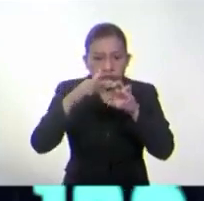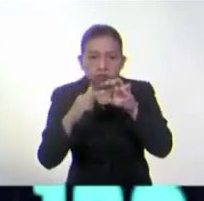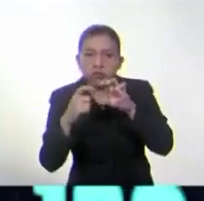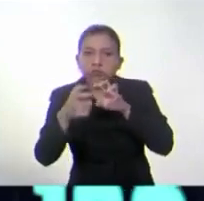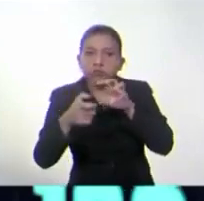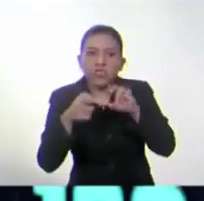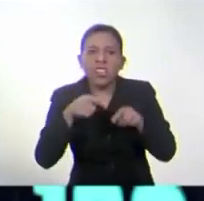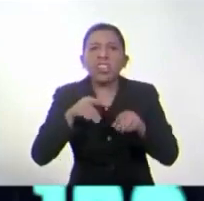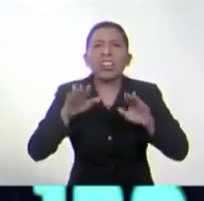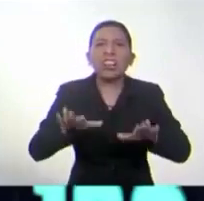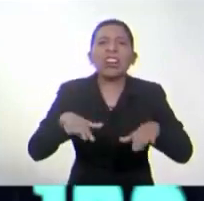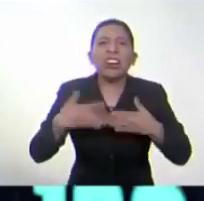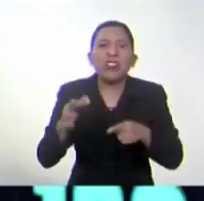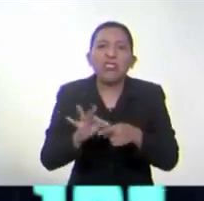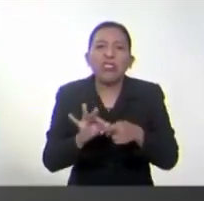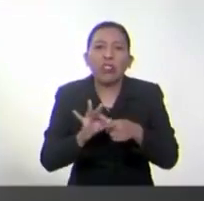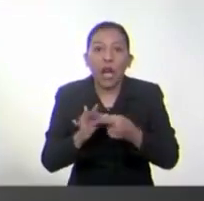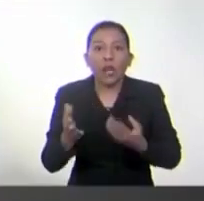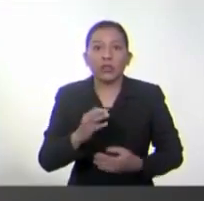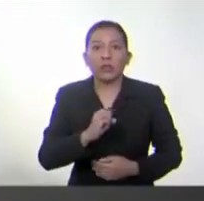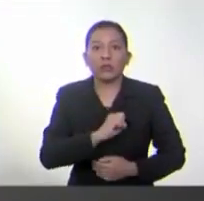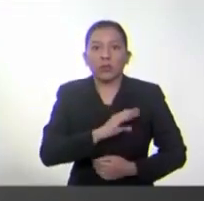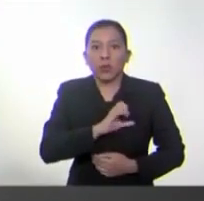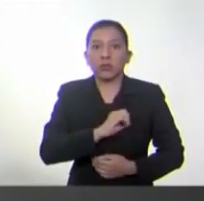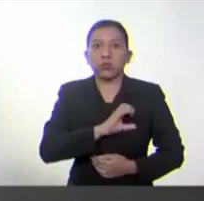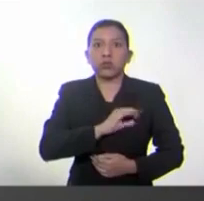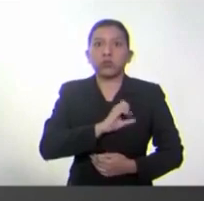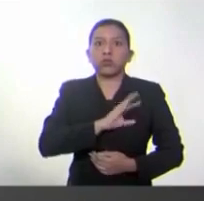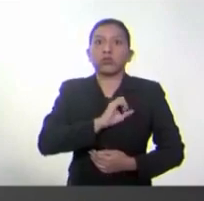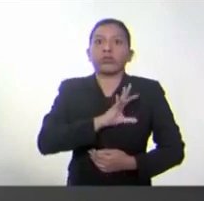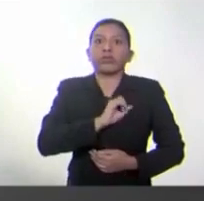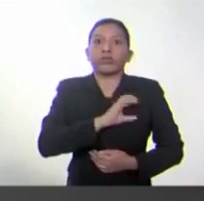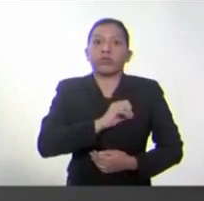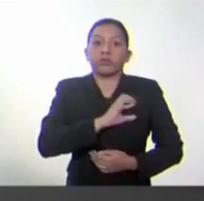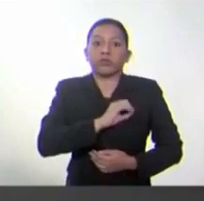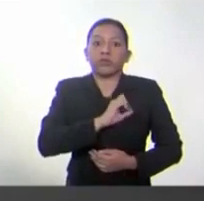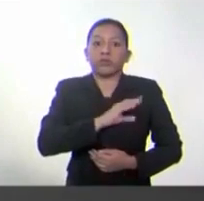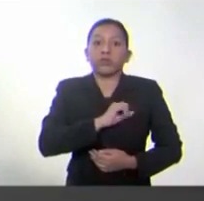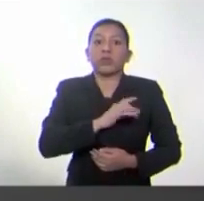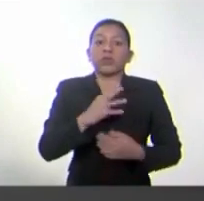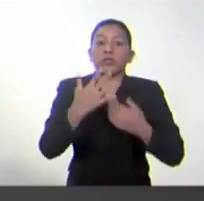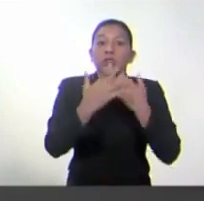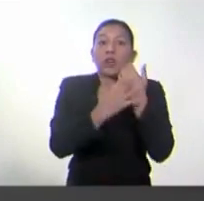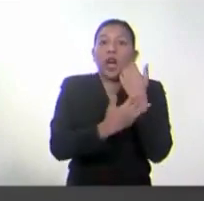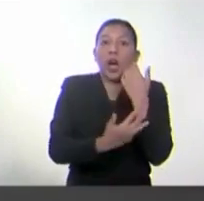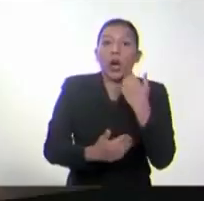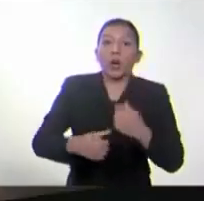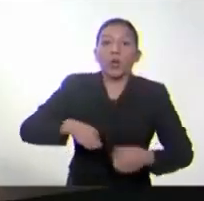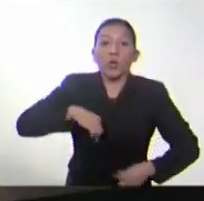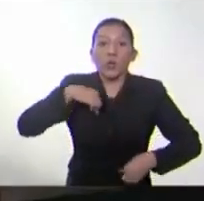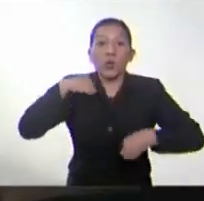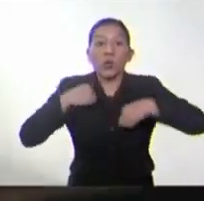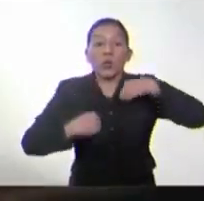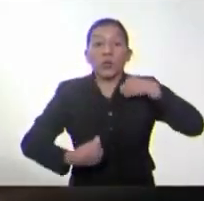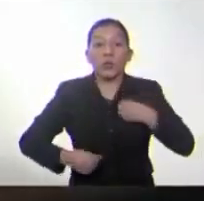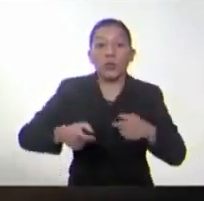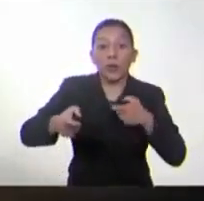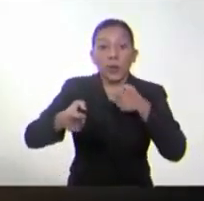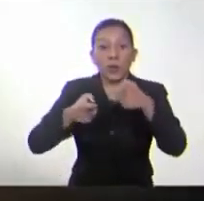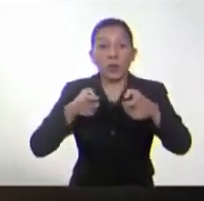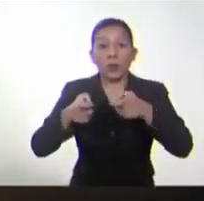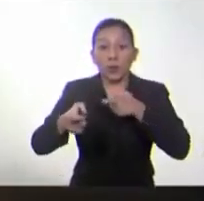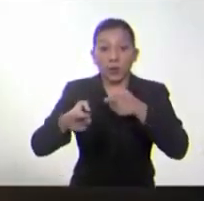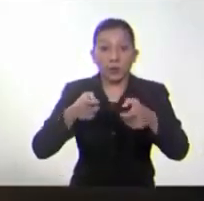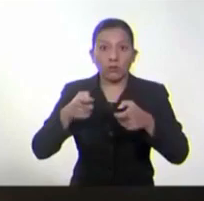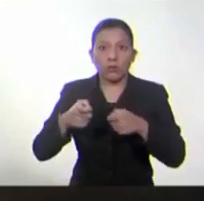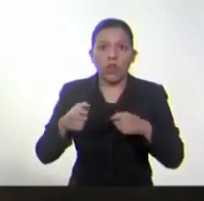incrementa la frecuencia cardíaca, contrae los vasos sanguíneos y dilata las vías aéreas. Algunas personas